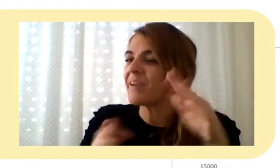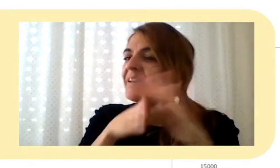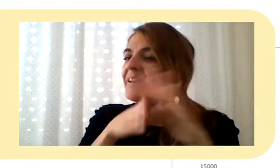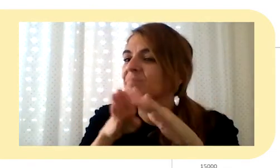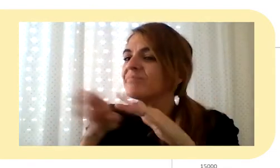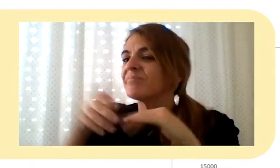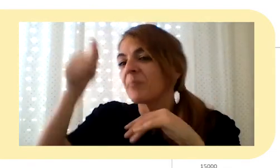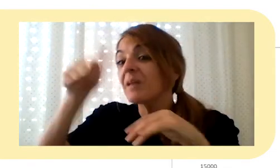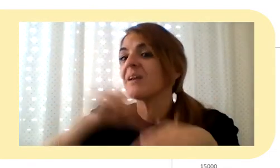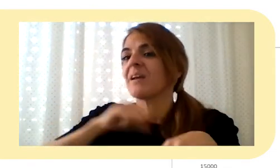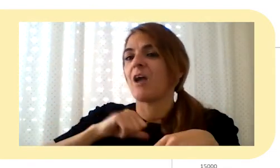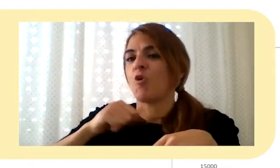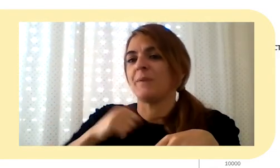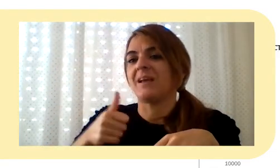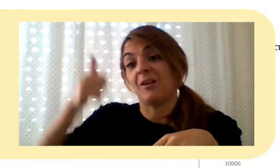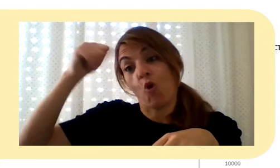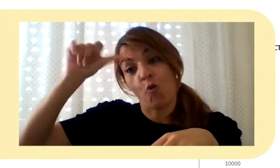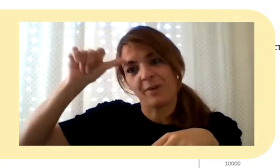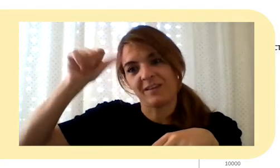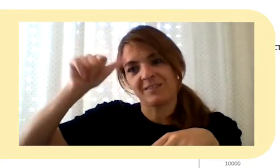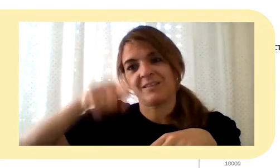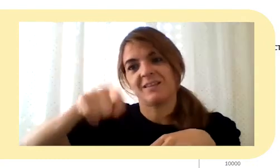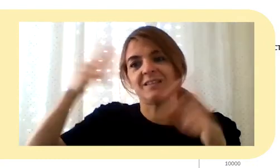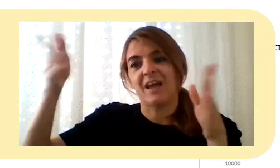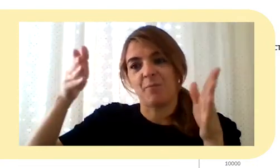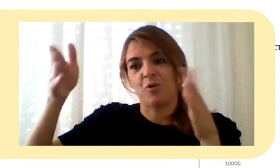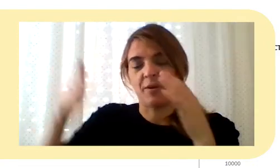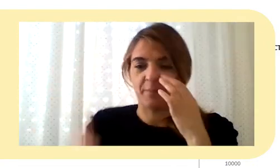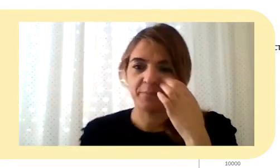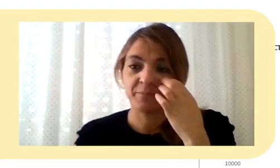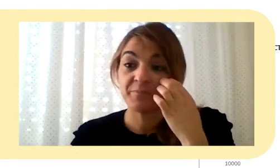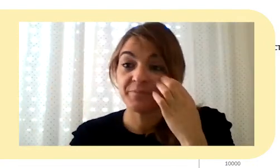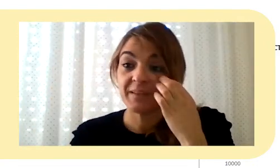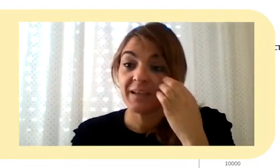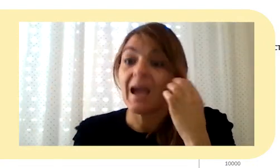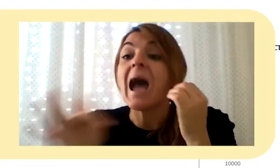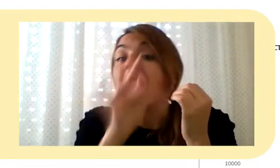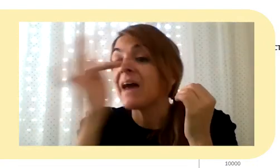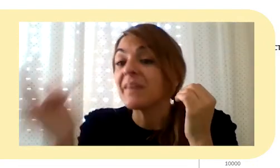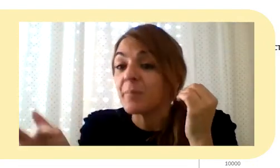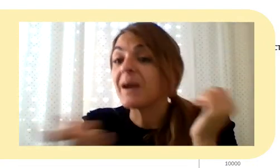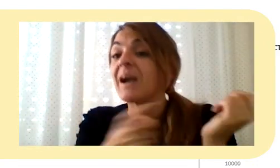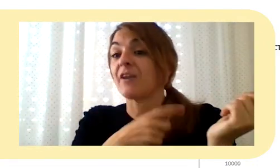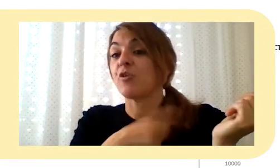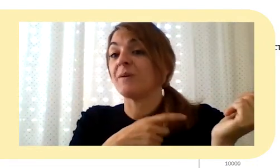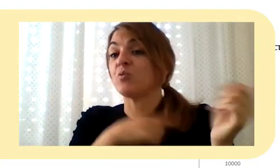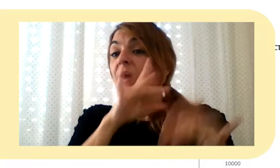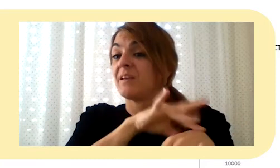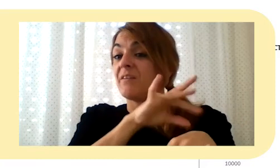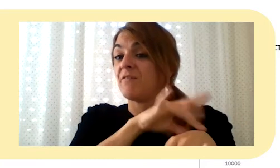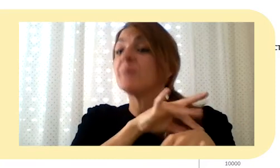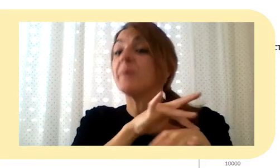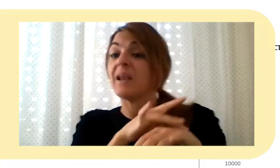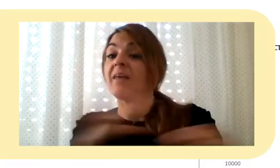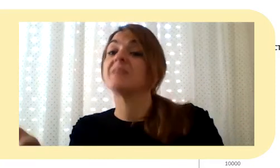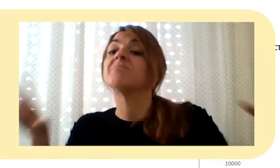en los hombres que en las mujeres en aquella época. Encima, los hombres tienen enfermedades cardiovasculares más que las mujeres, la comorbilidad,